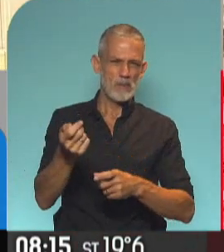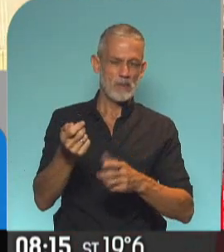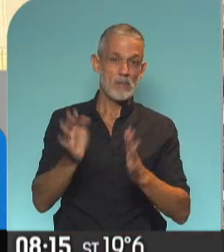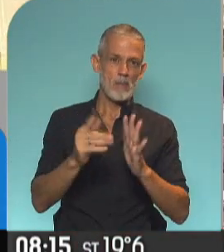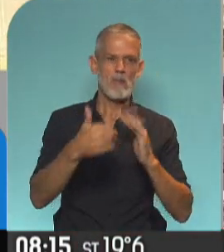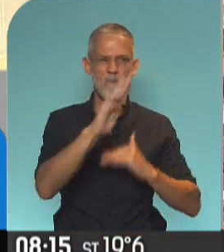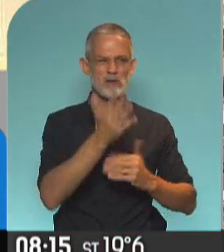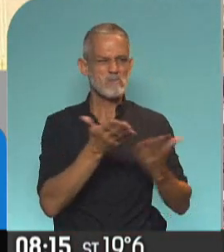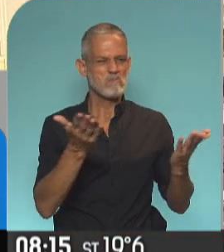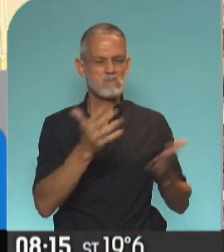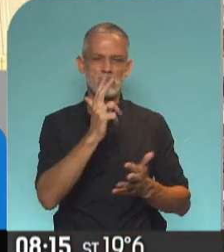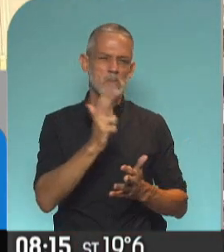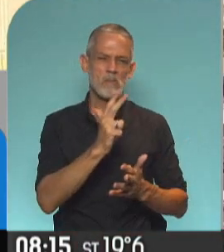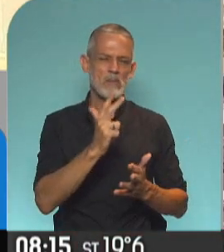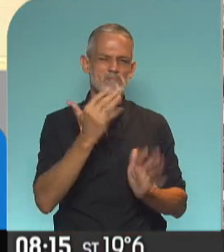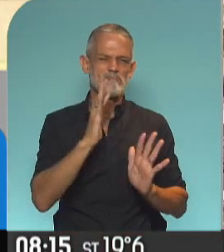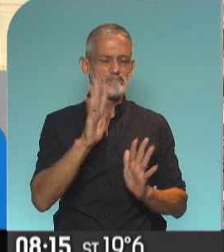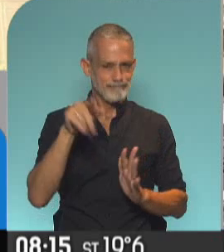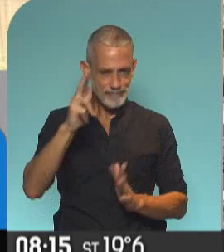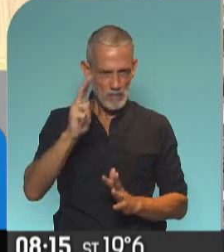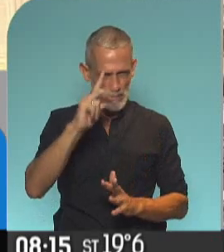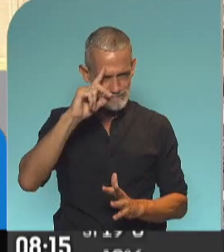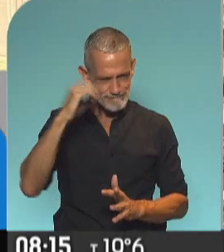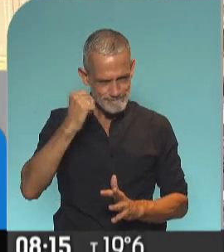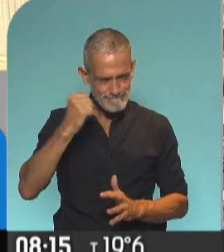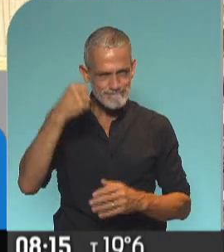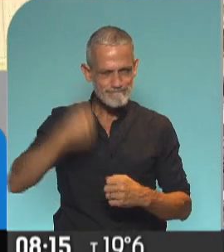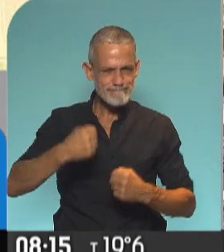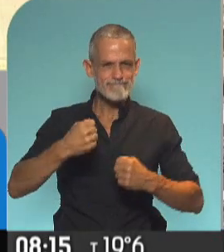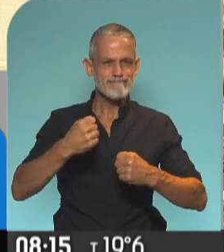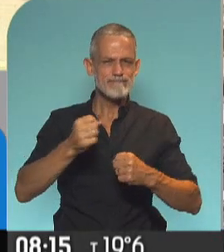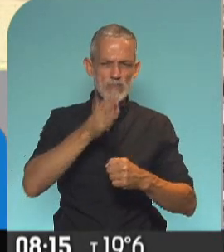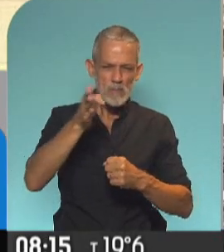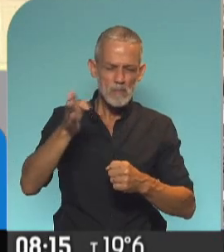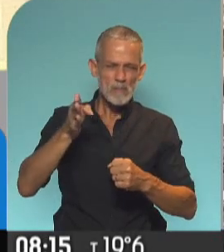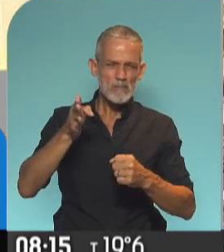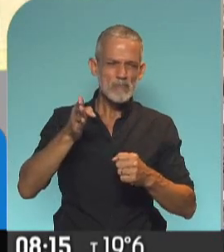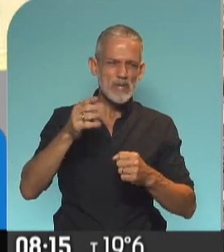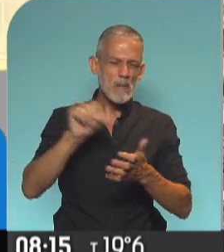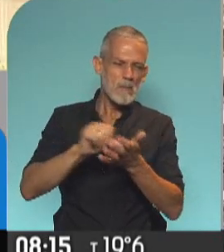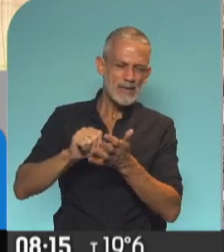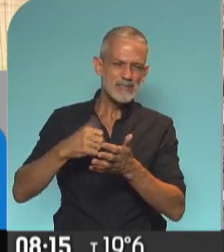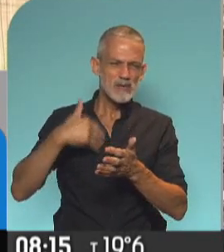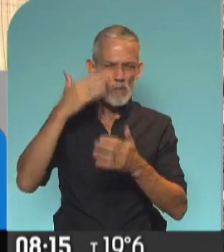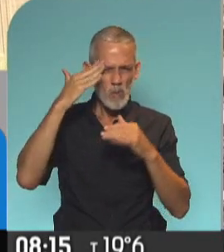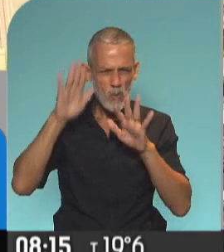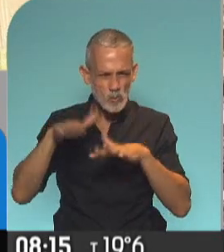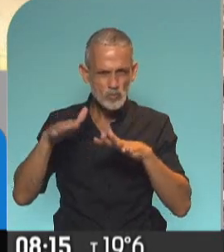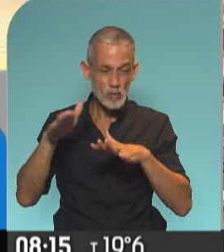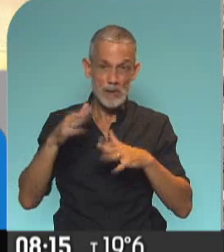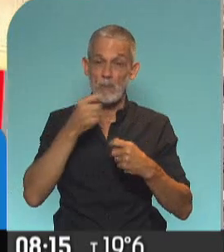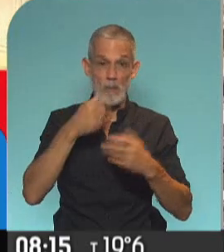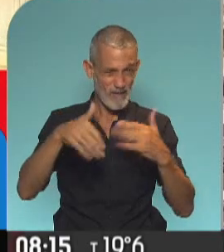El Papa está más interesado, insisto, en ir a estos países musulmanes, y pronto querrá ir a China,